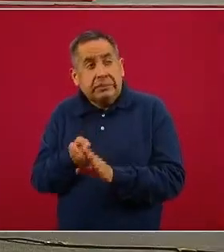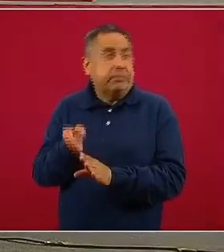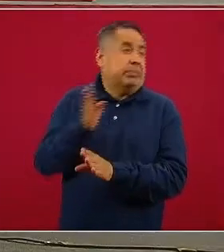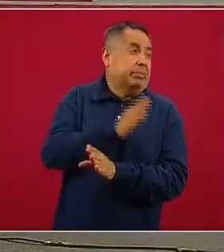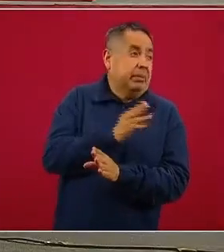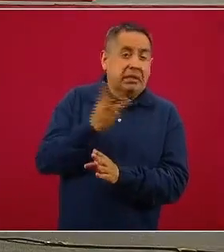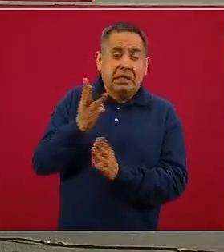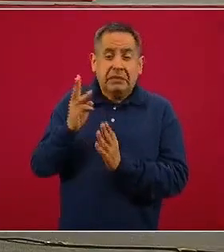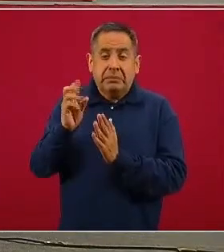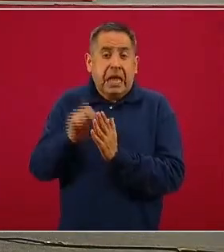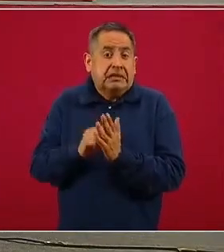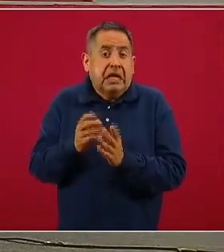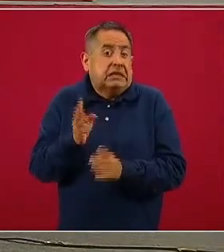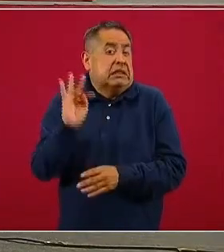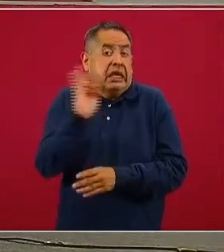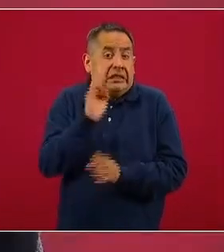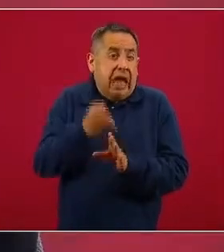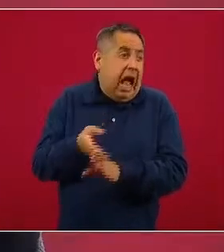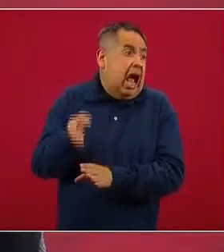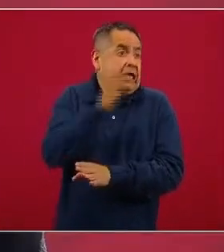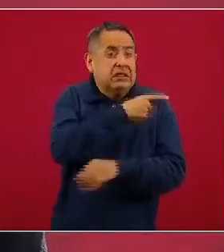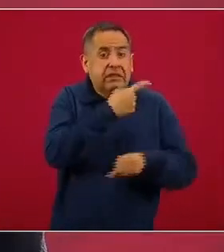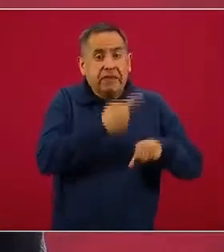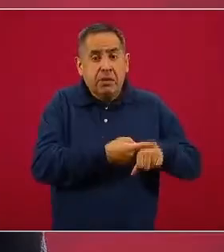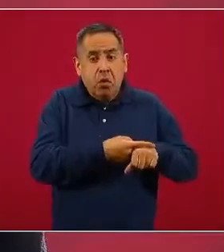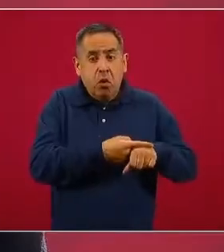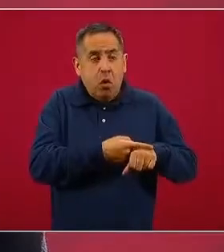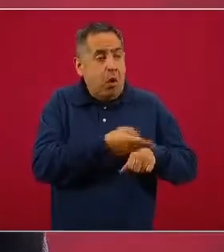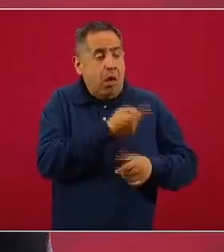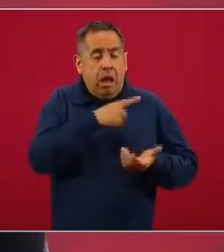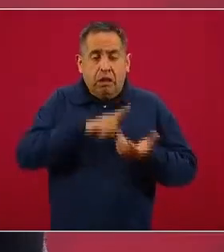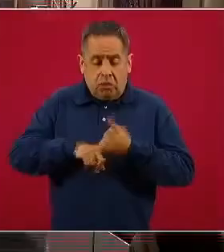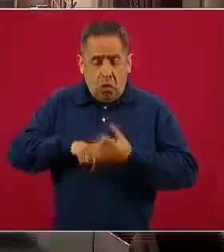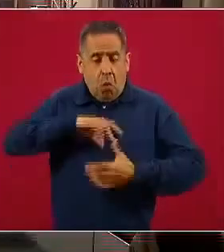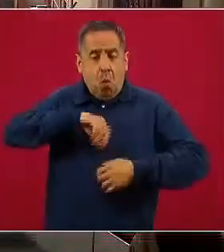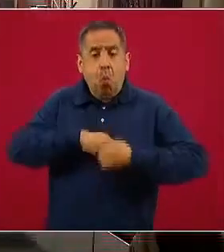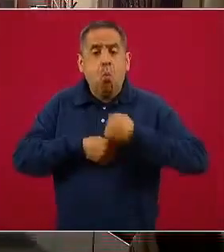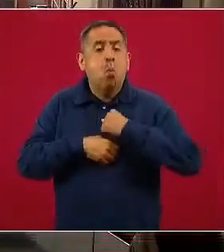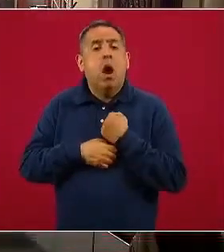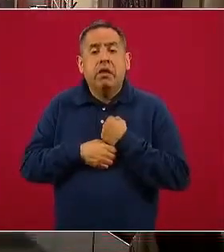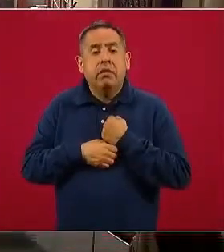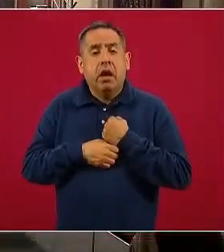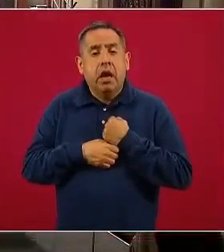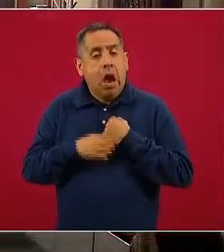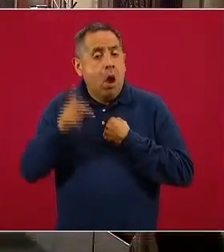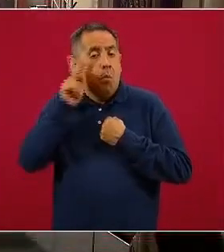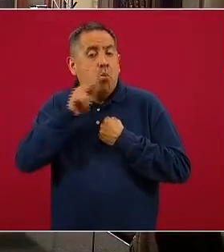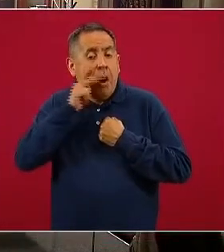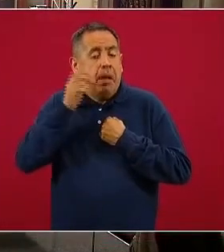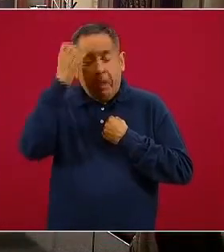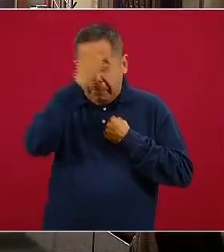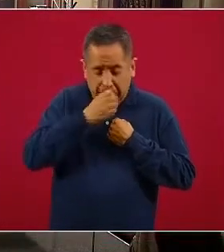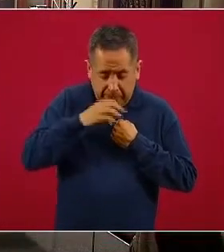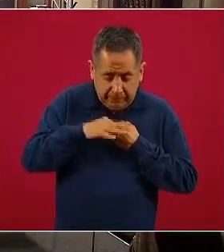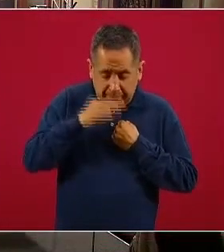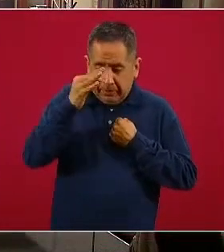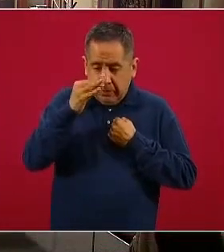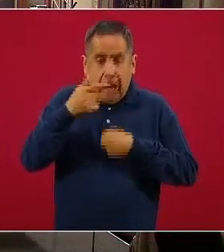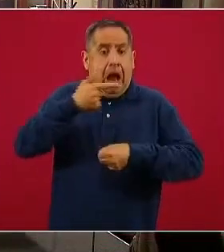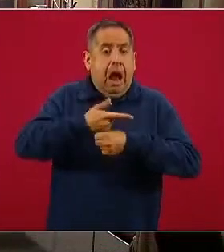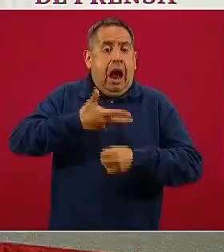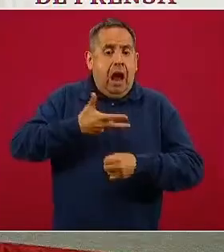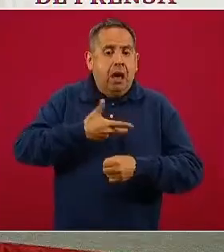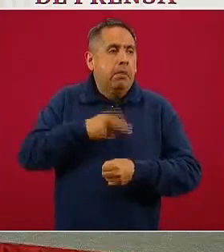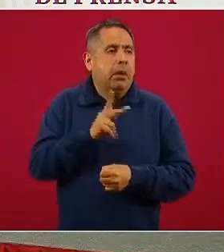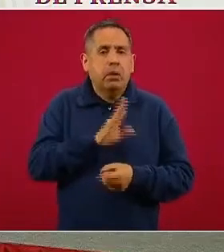hace 3 meses, que es lo que se ha medido, que los anticuerpos en un momento determinado mantienen niveles en la circulación de la